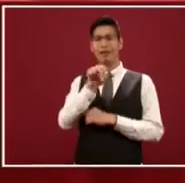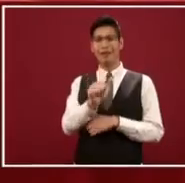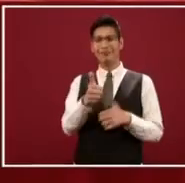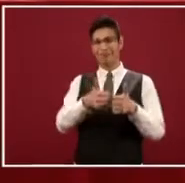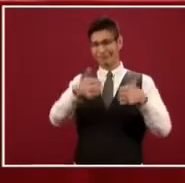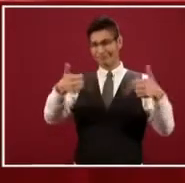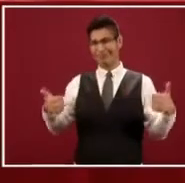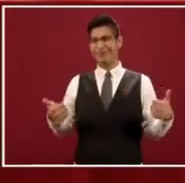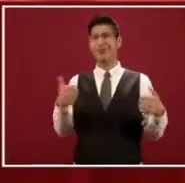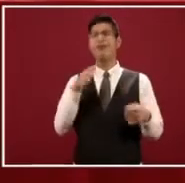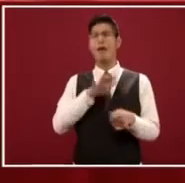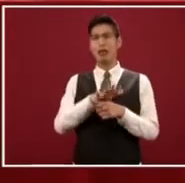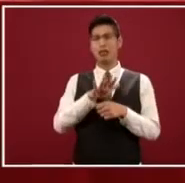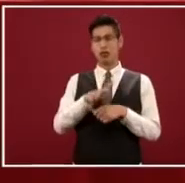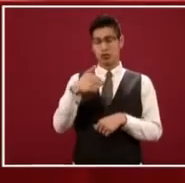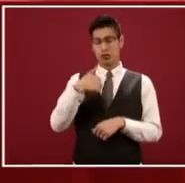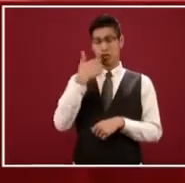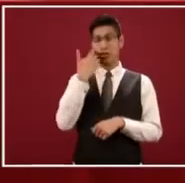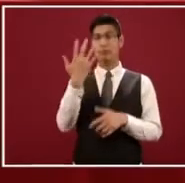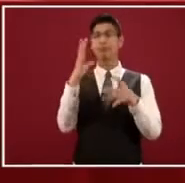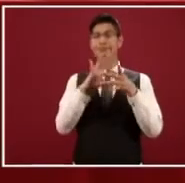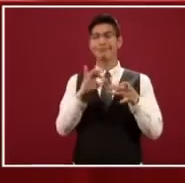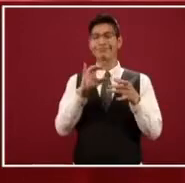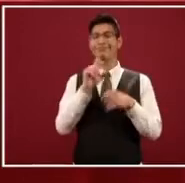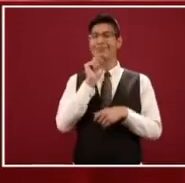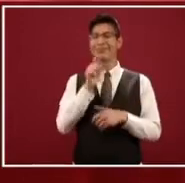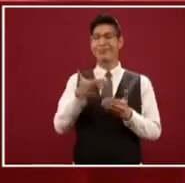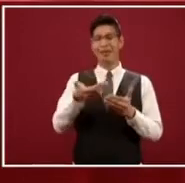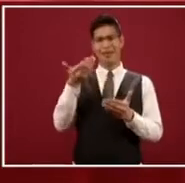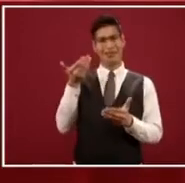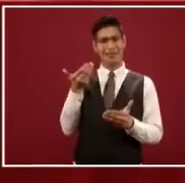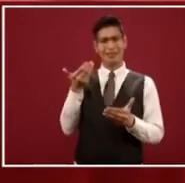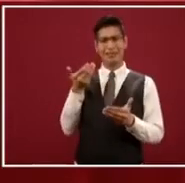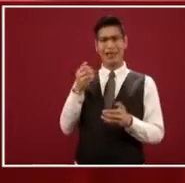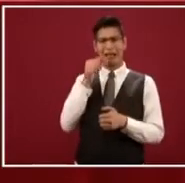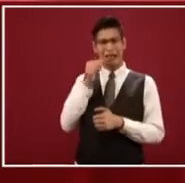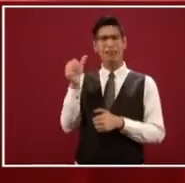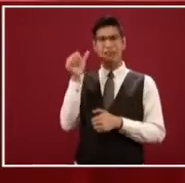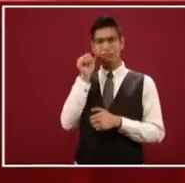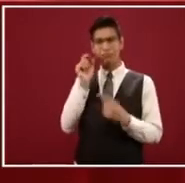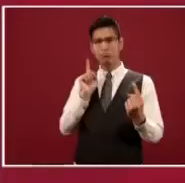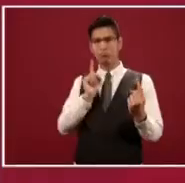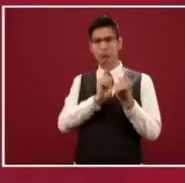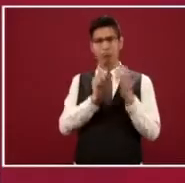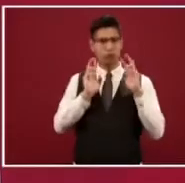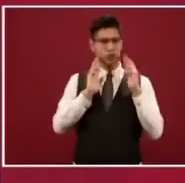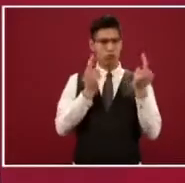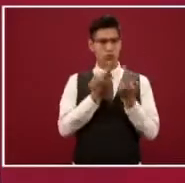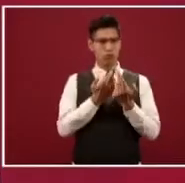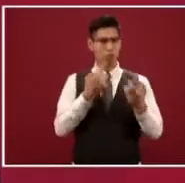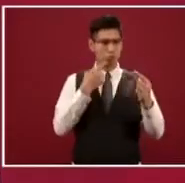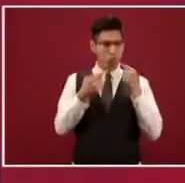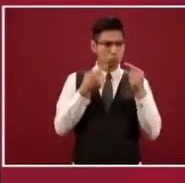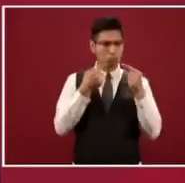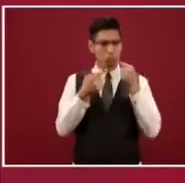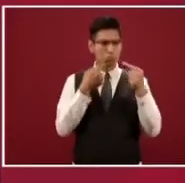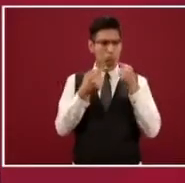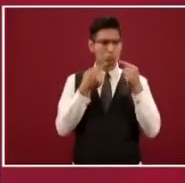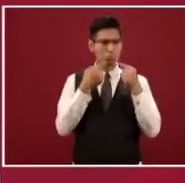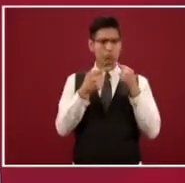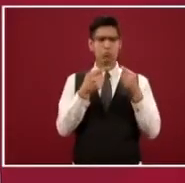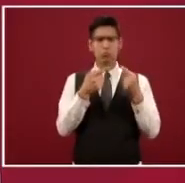quiero destacar es, tuvimos una reunión ayer muy productiva, convocada